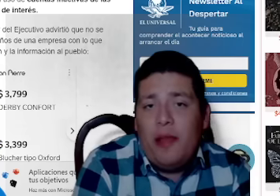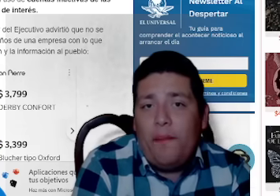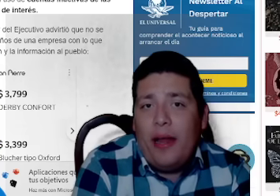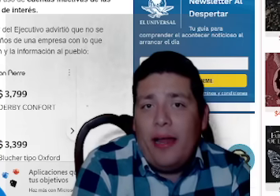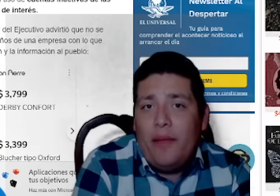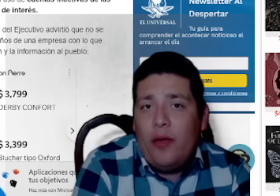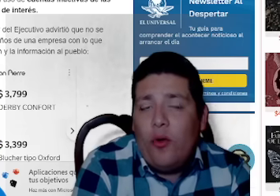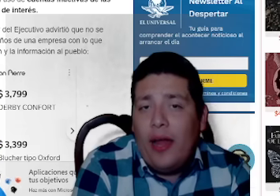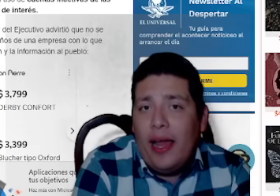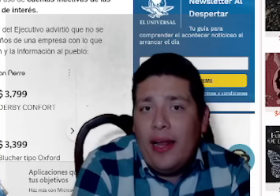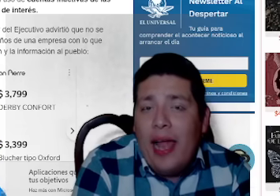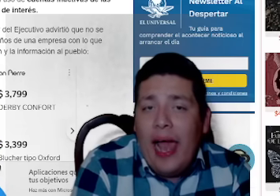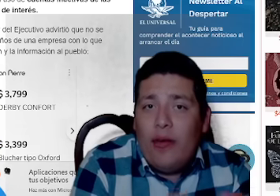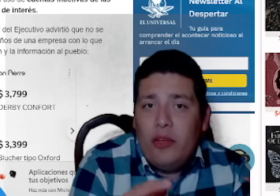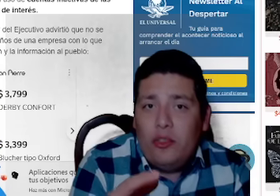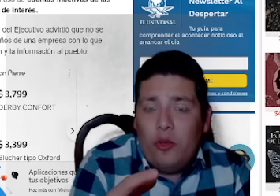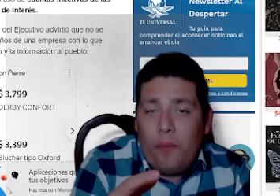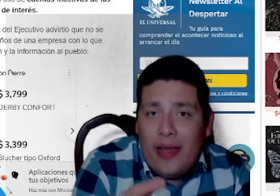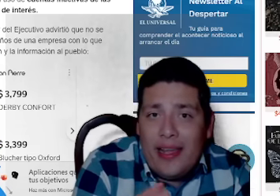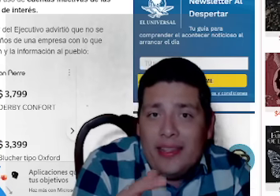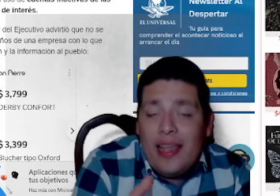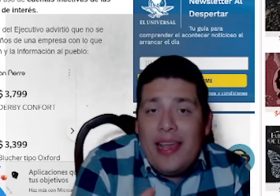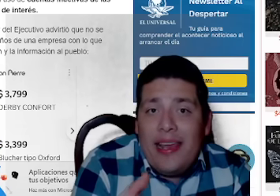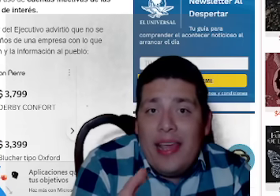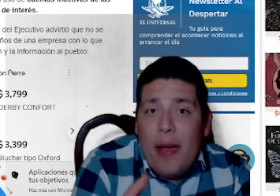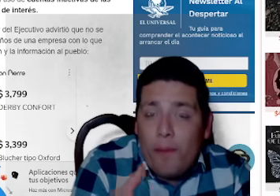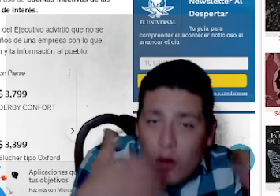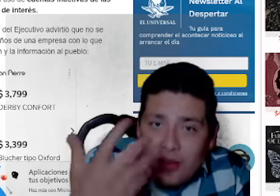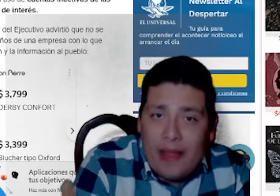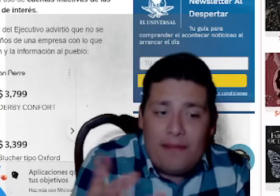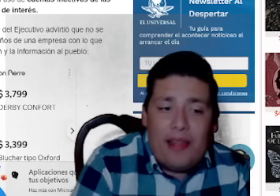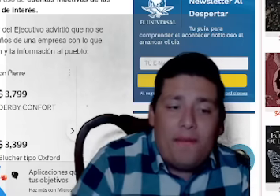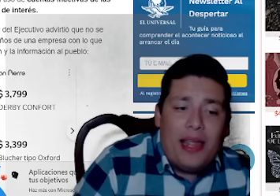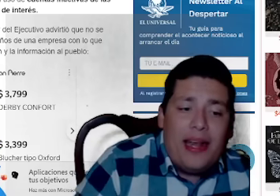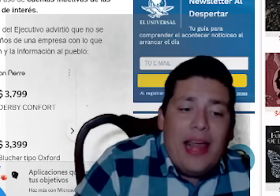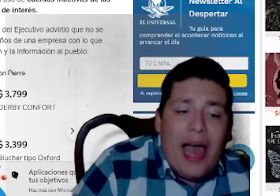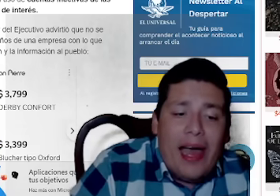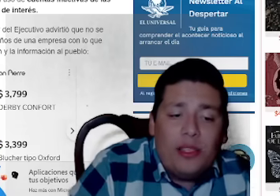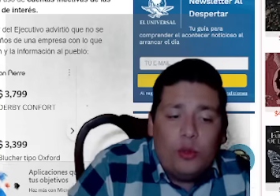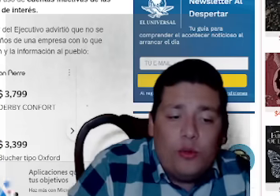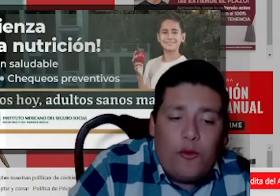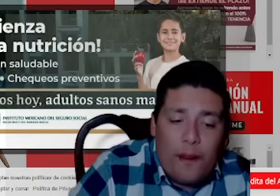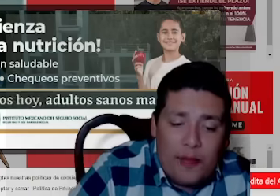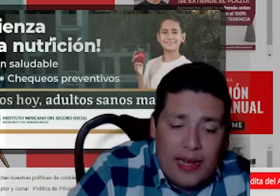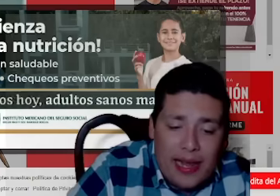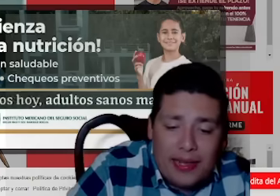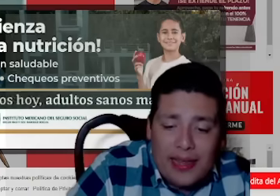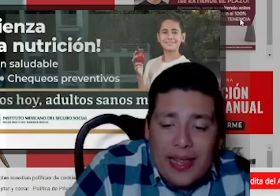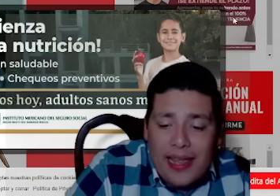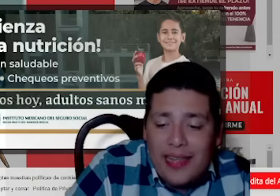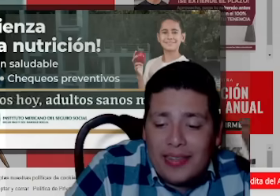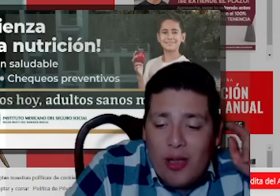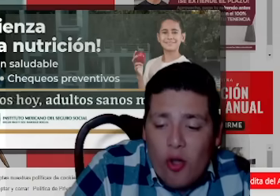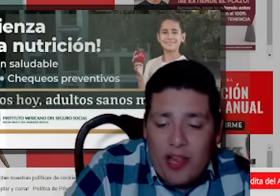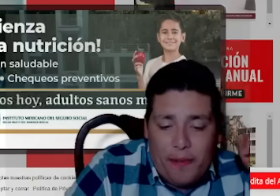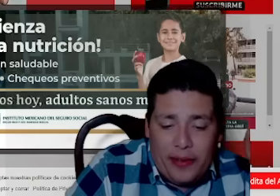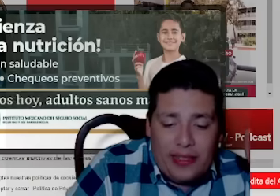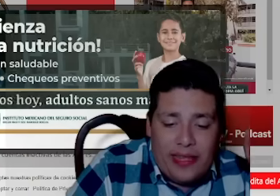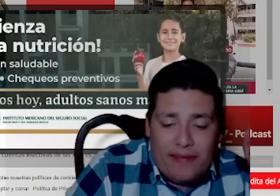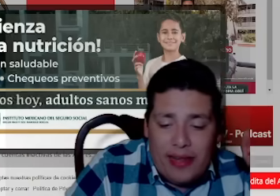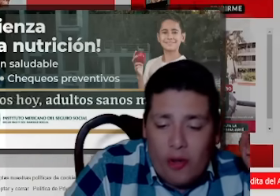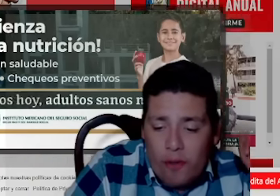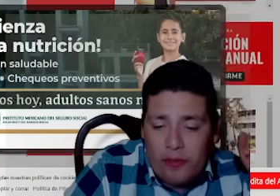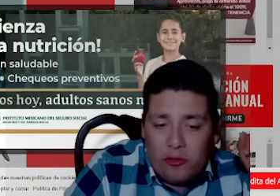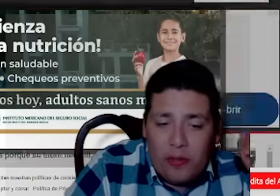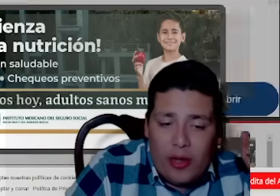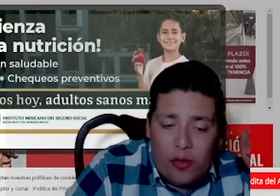han hecho lo posible para mejorar a nuestro país y aportan también a sus familias. Y es que hoy el